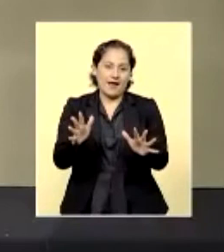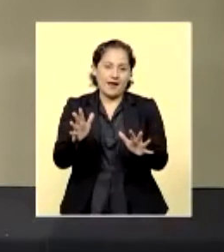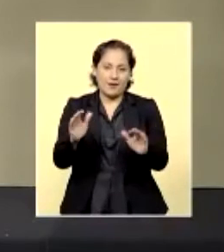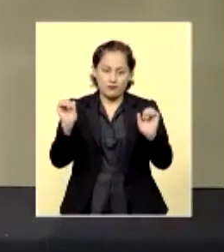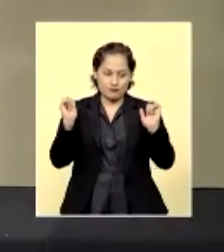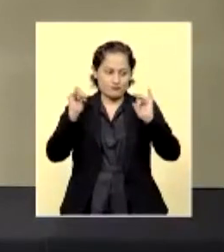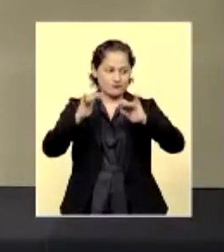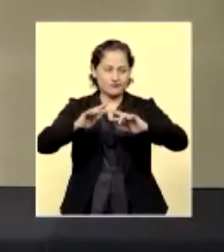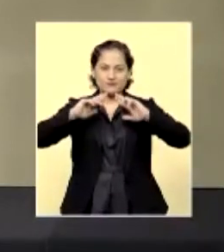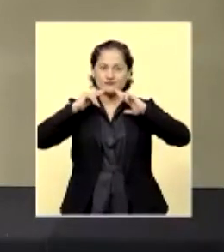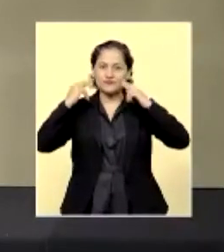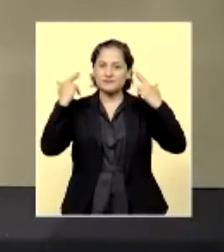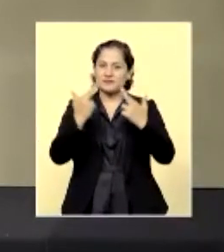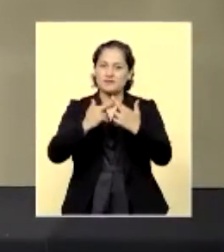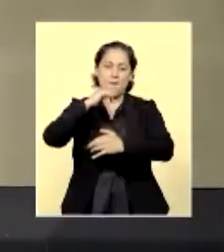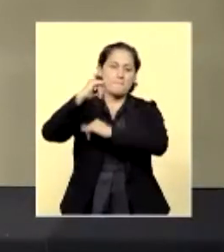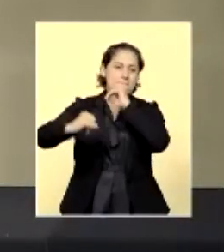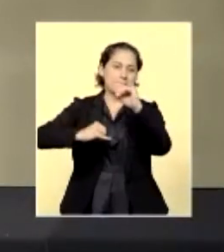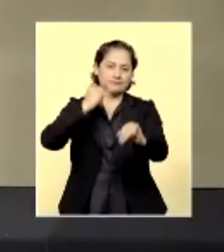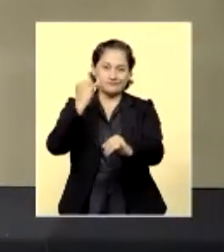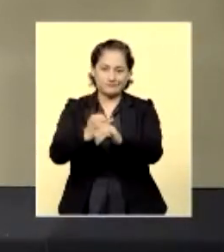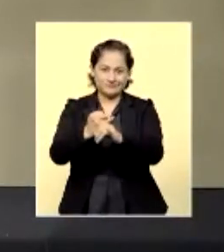congreso internacional.